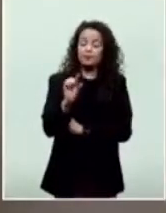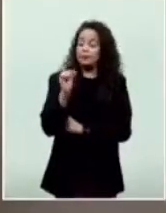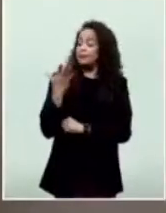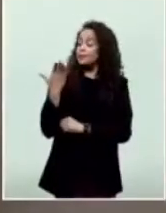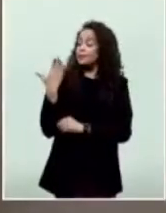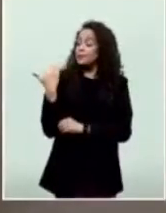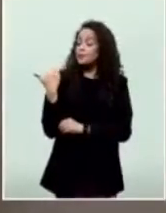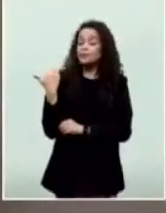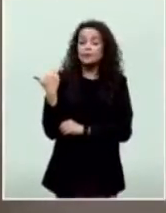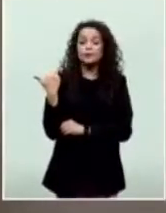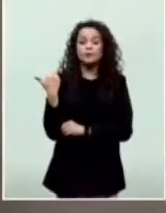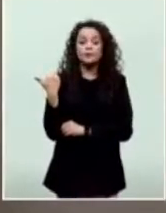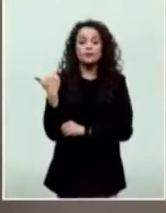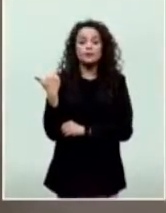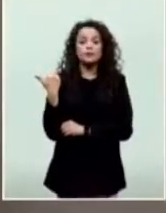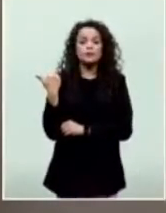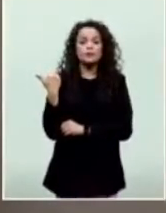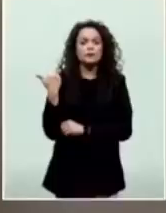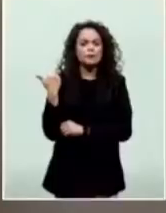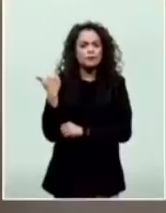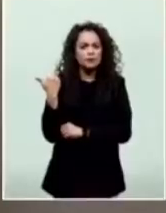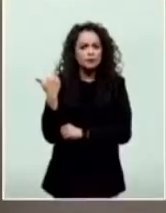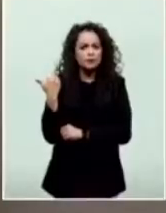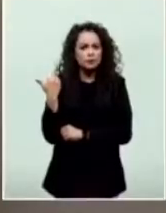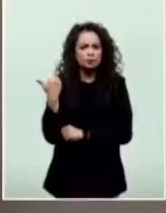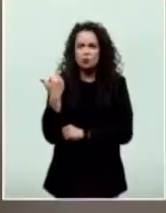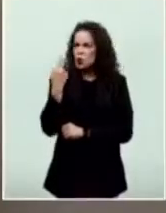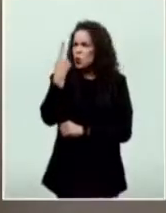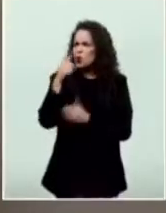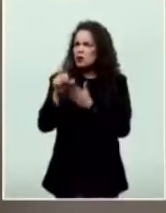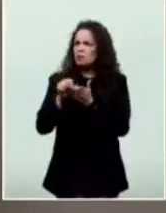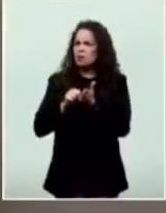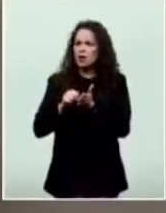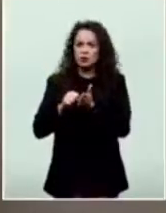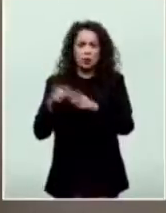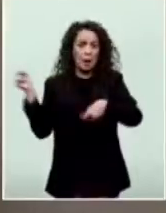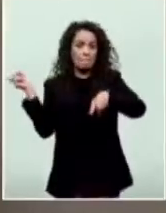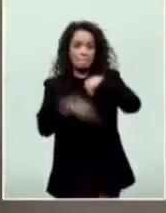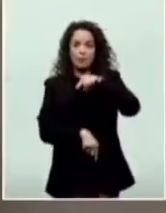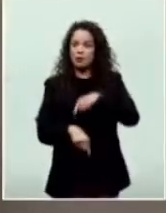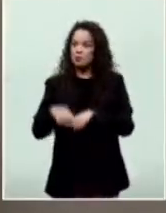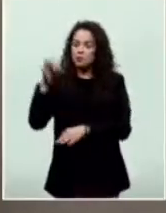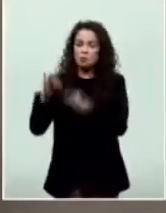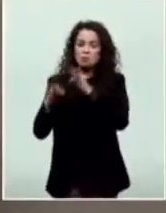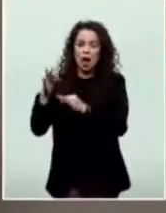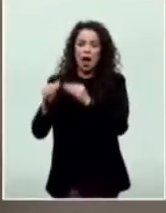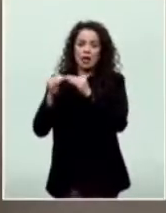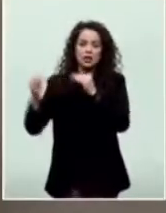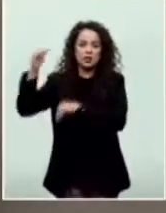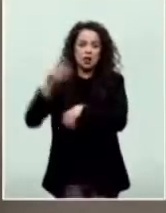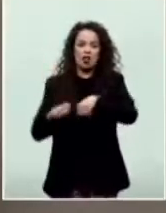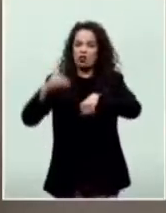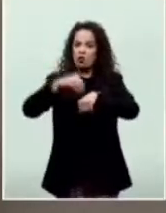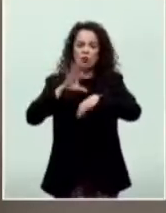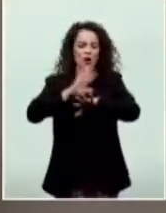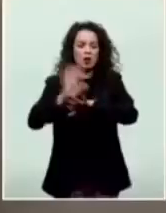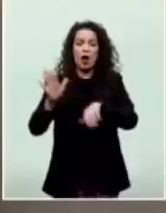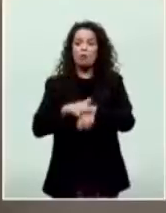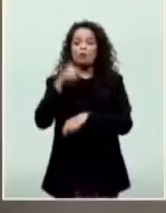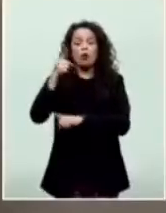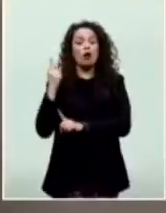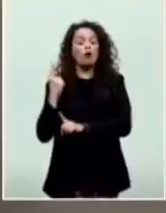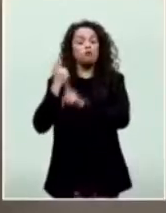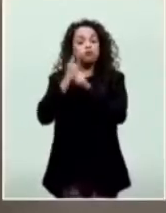Recientemente se destituyó, hará cosa de un mes, a un magistrado por una conducta de acoso